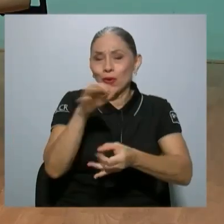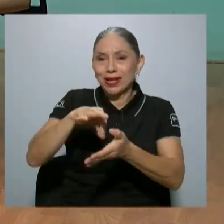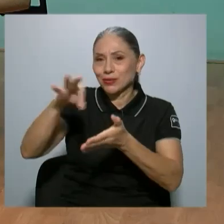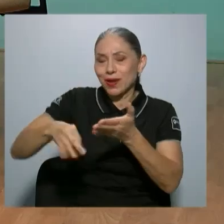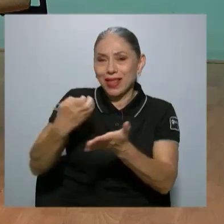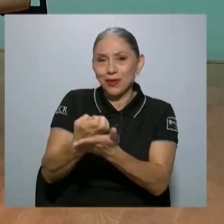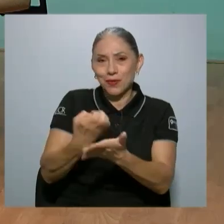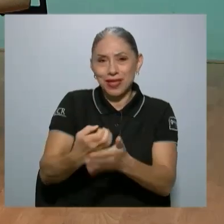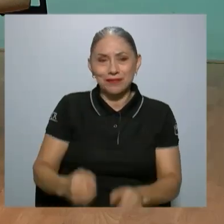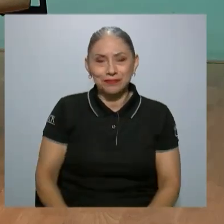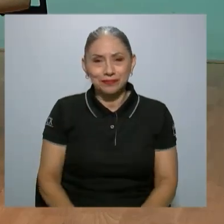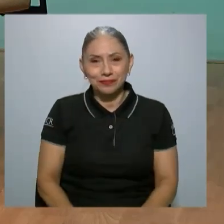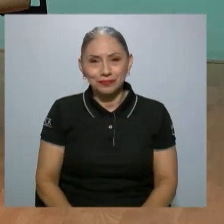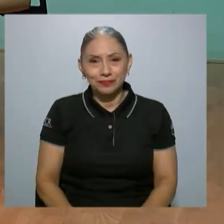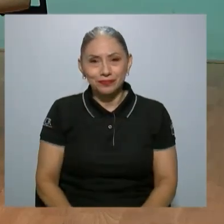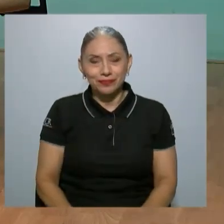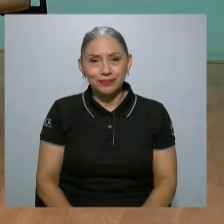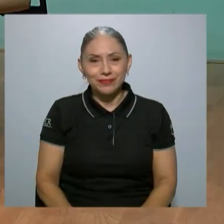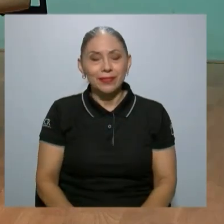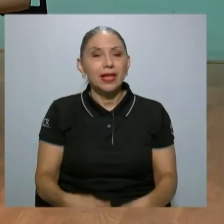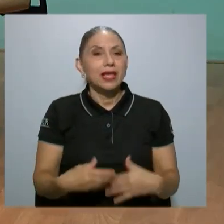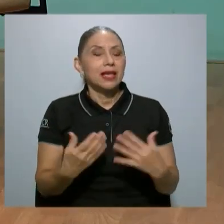Economía.